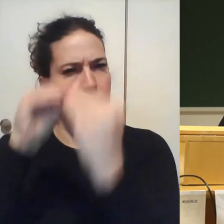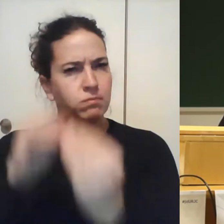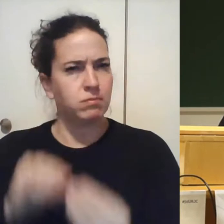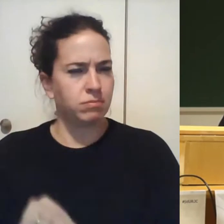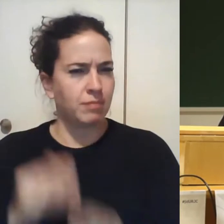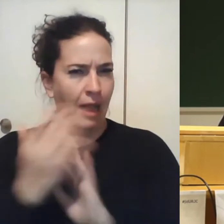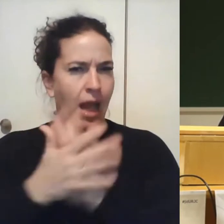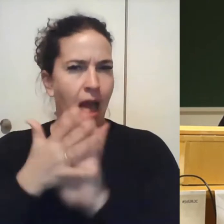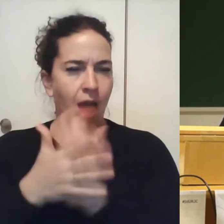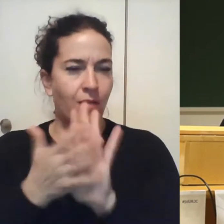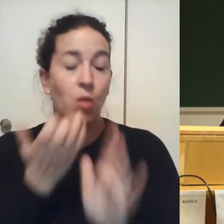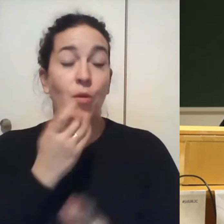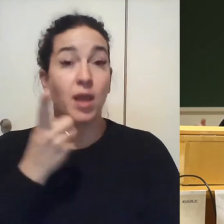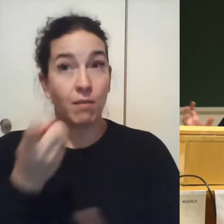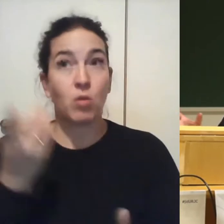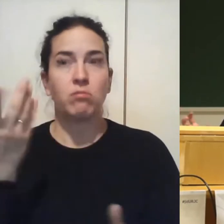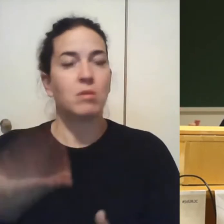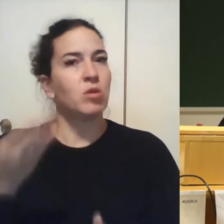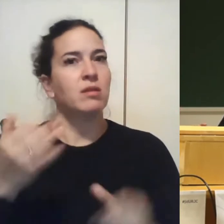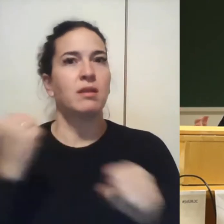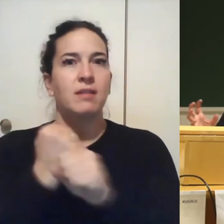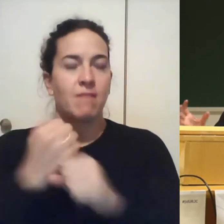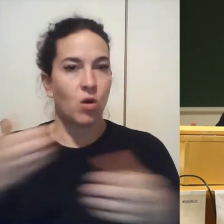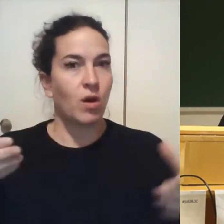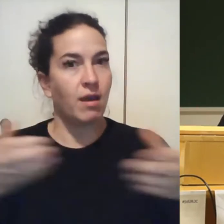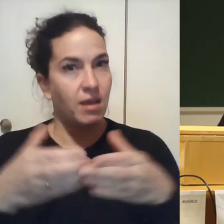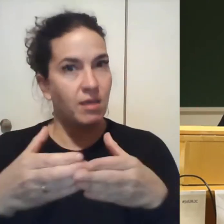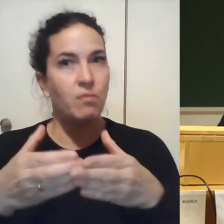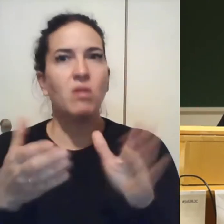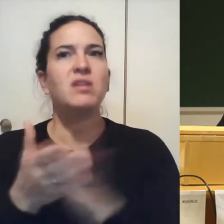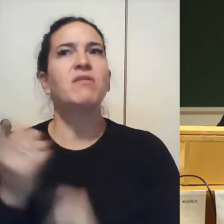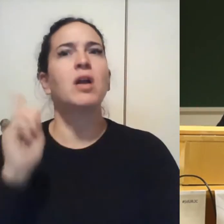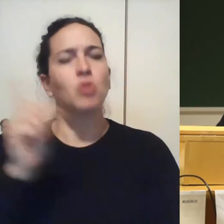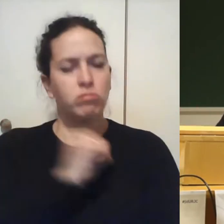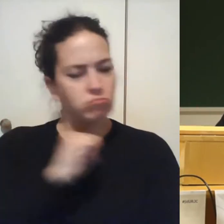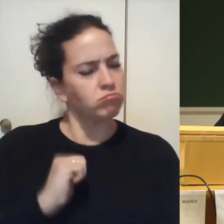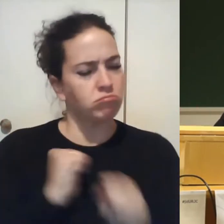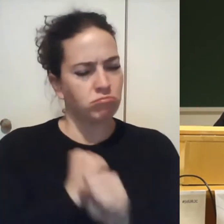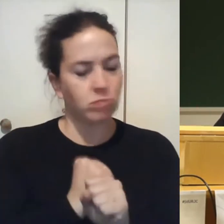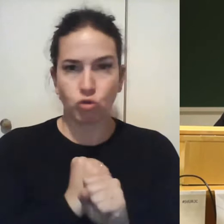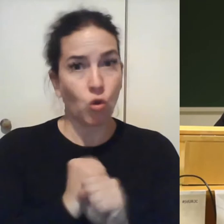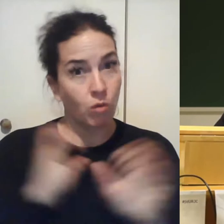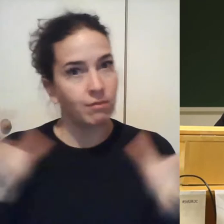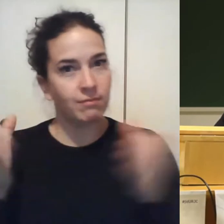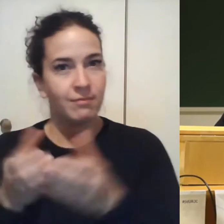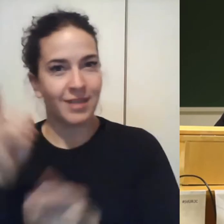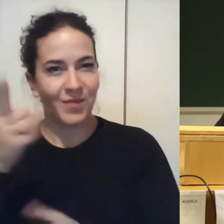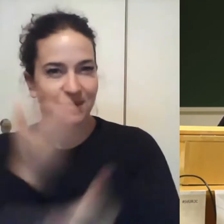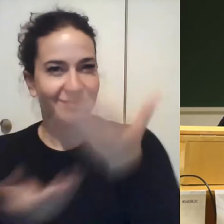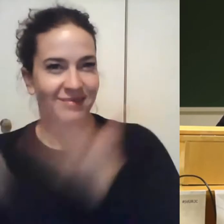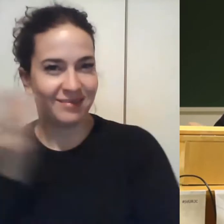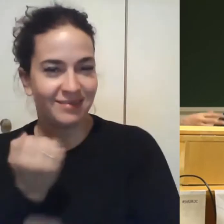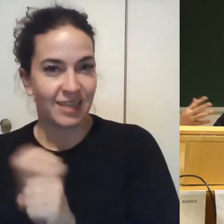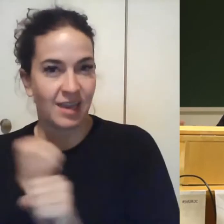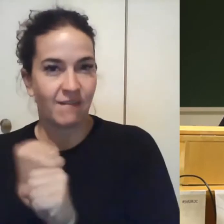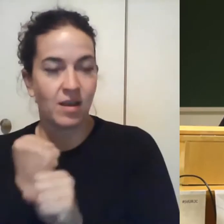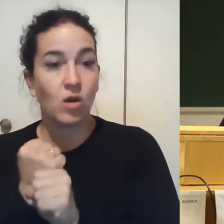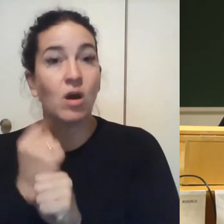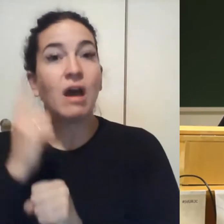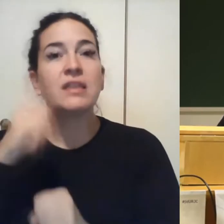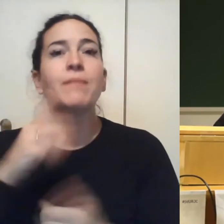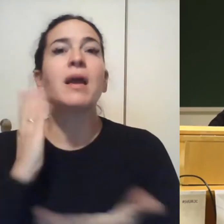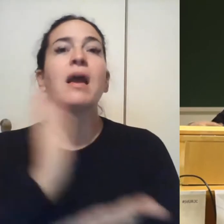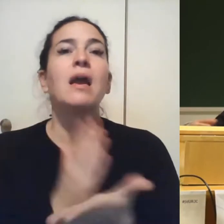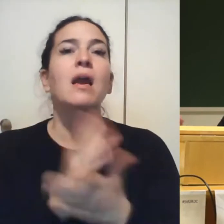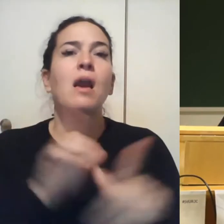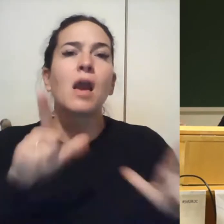Una es la idea del trabajo en equipo, ¿no? Esa idea de salir de lo individual y trabajar en equipo, y por otro lado también salir de las aulas,